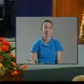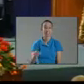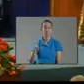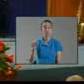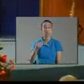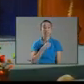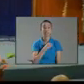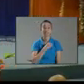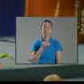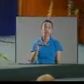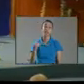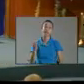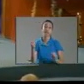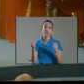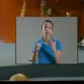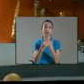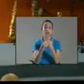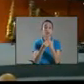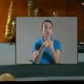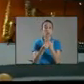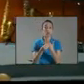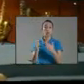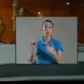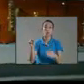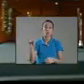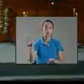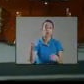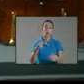ale, nuber al Kol